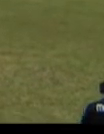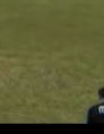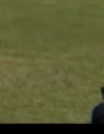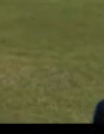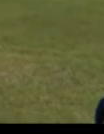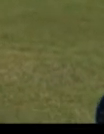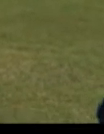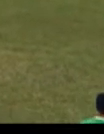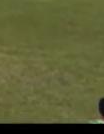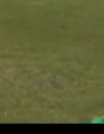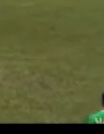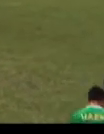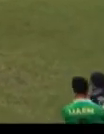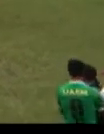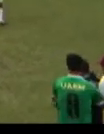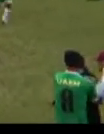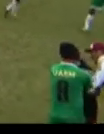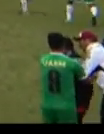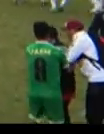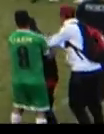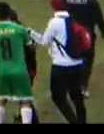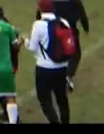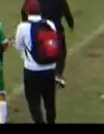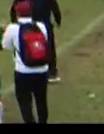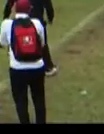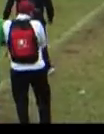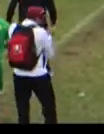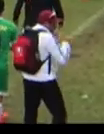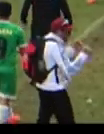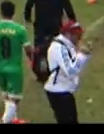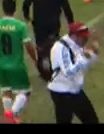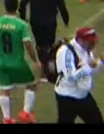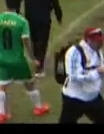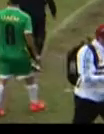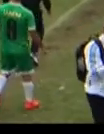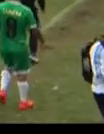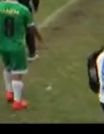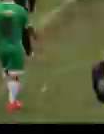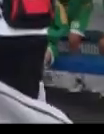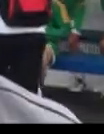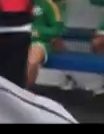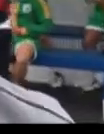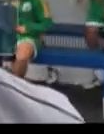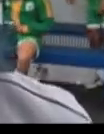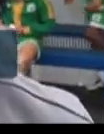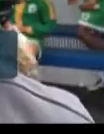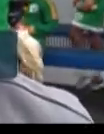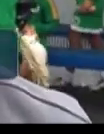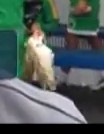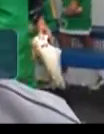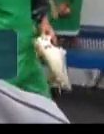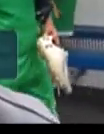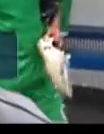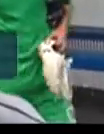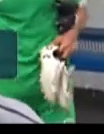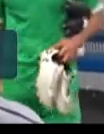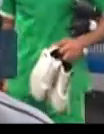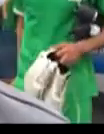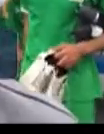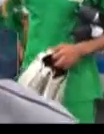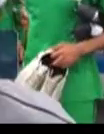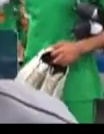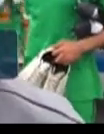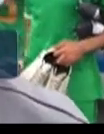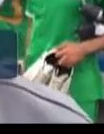Washington con empate a 1 en partido que se disputó en Villa Vivaldi. Sabíamos que iba a ser un partido muy difícil, un partido donde el equipo de